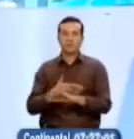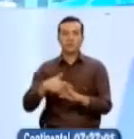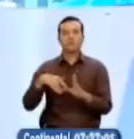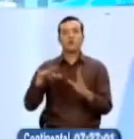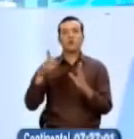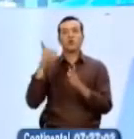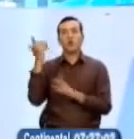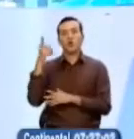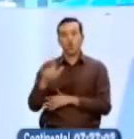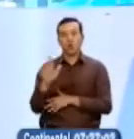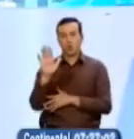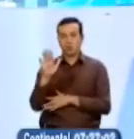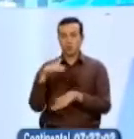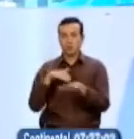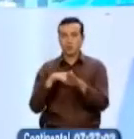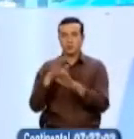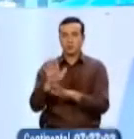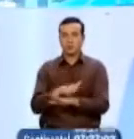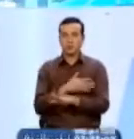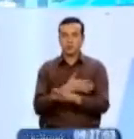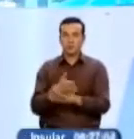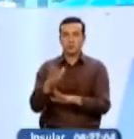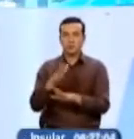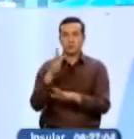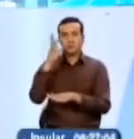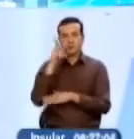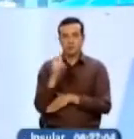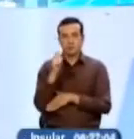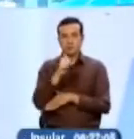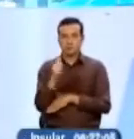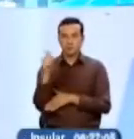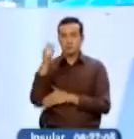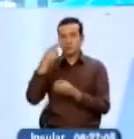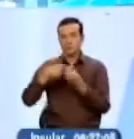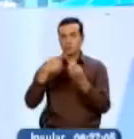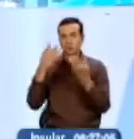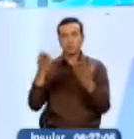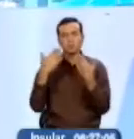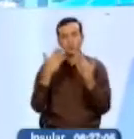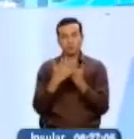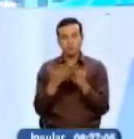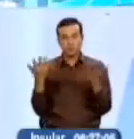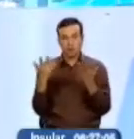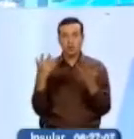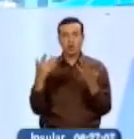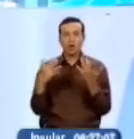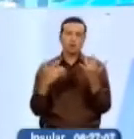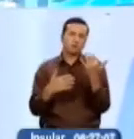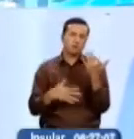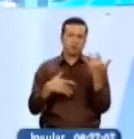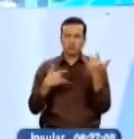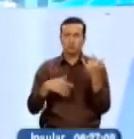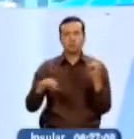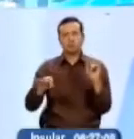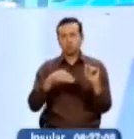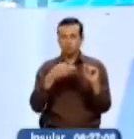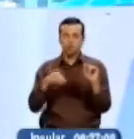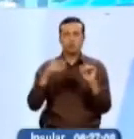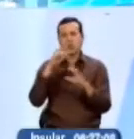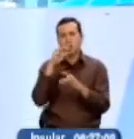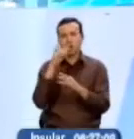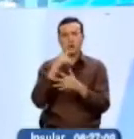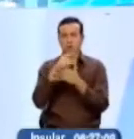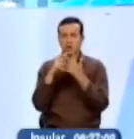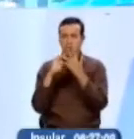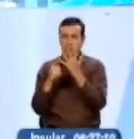de loja con respaldo de músicas desde músicos de cuenca quito y guayaquil i y